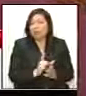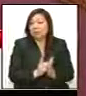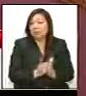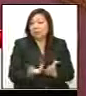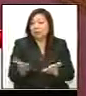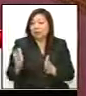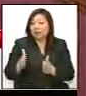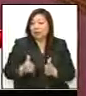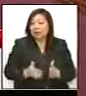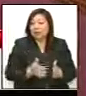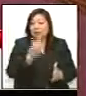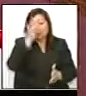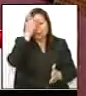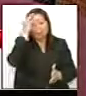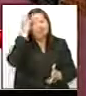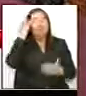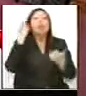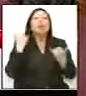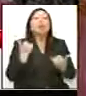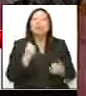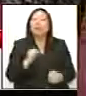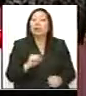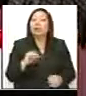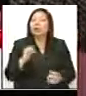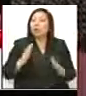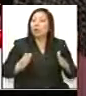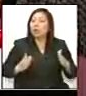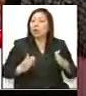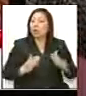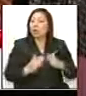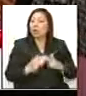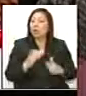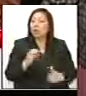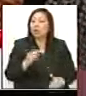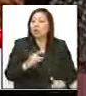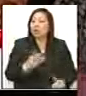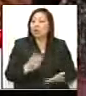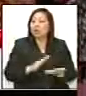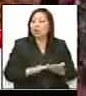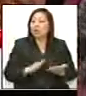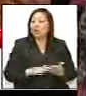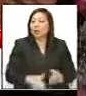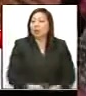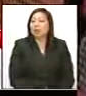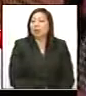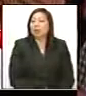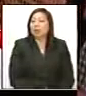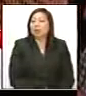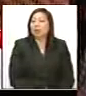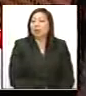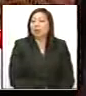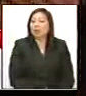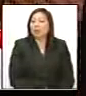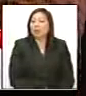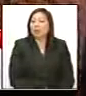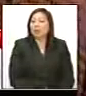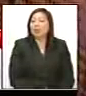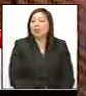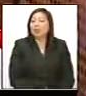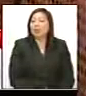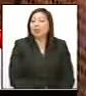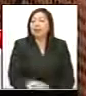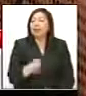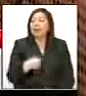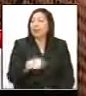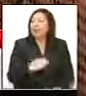en camino y justamente está ahorita en San Cosme por un muro de contención. Las disculpas del caso. Voy a ser muy breve, señora congresista.